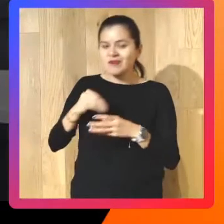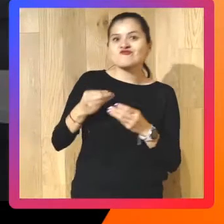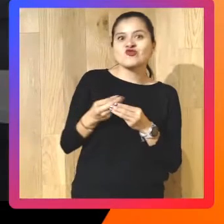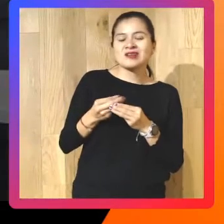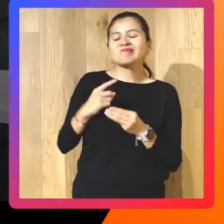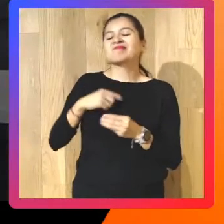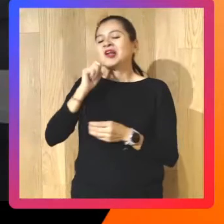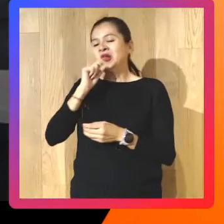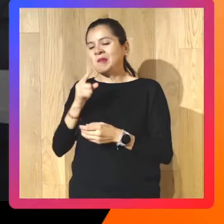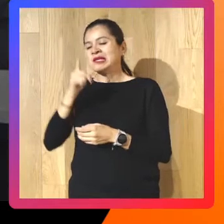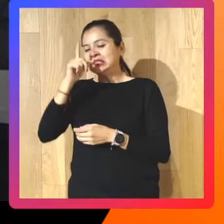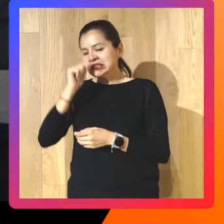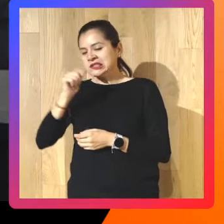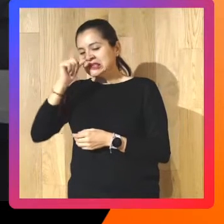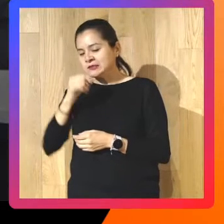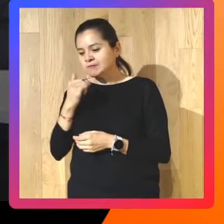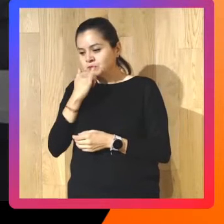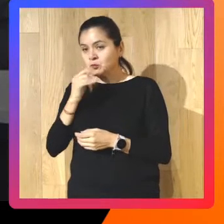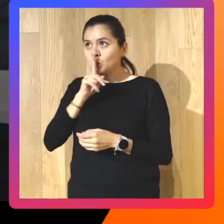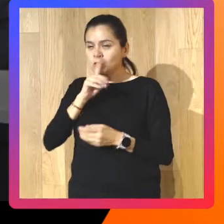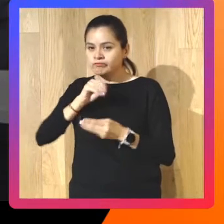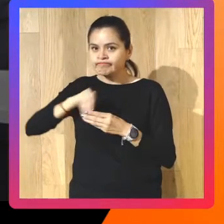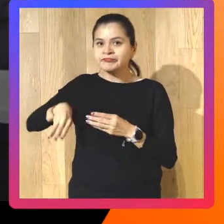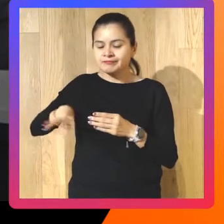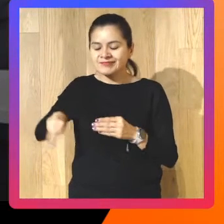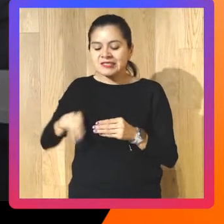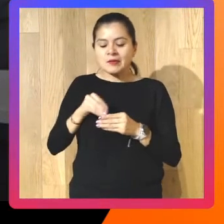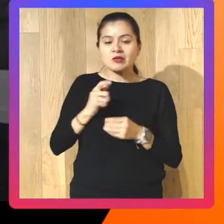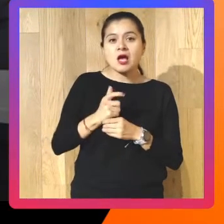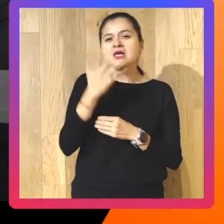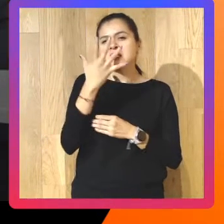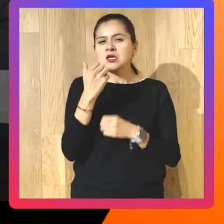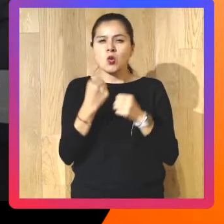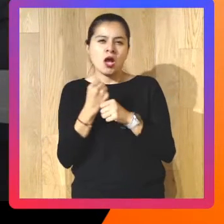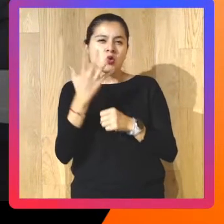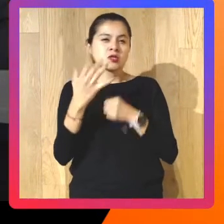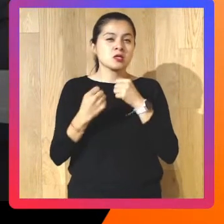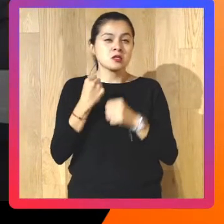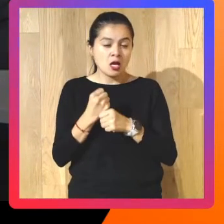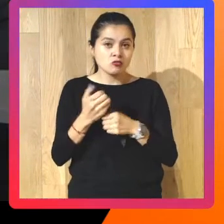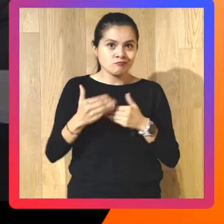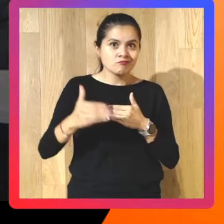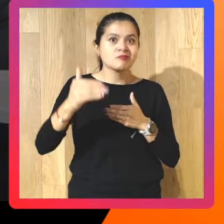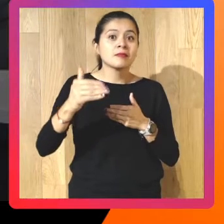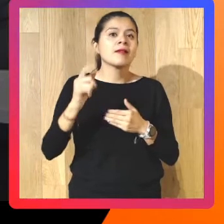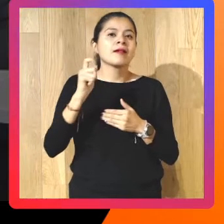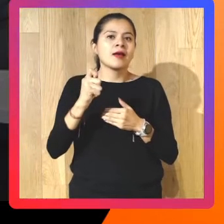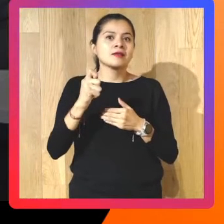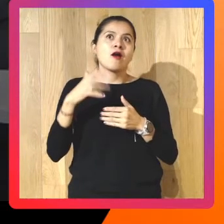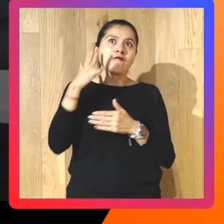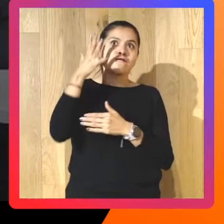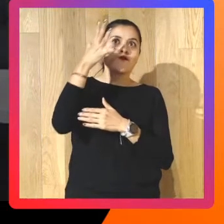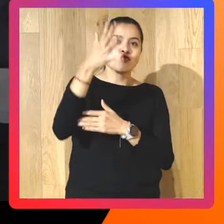las facturas por errores o por omisiones. En un año, en 5, en 10, con este tipo de iniciativas, estaremos cobrando